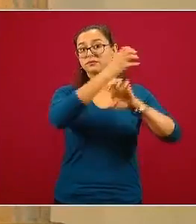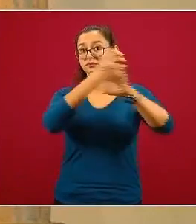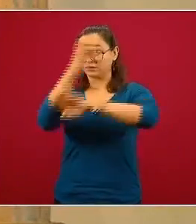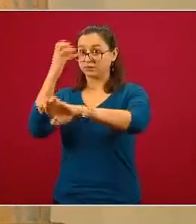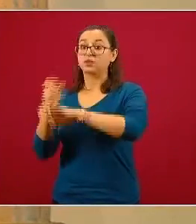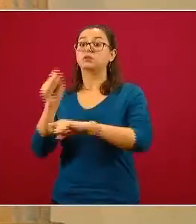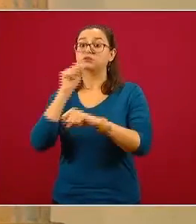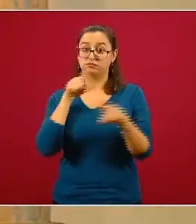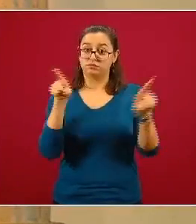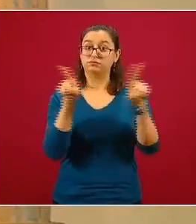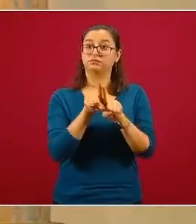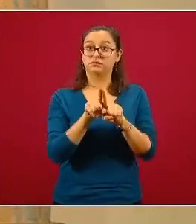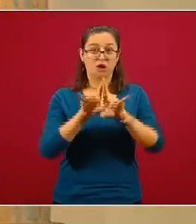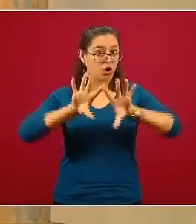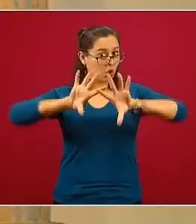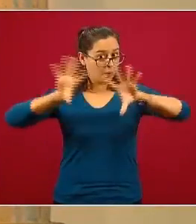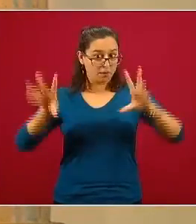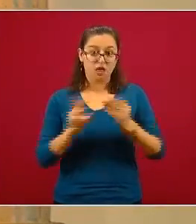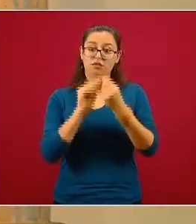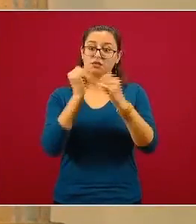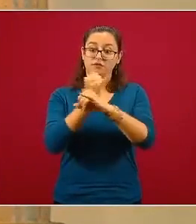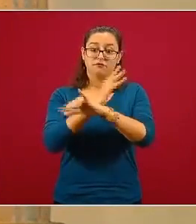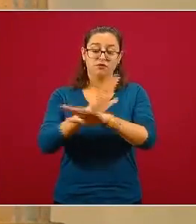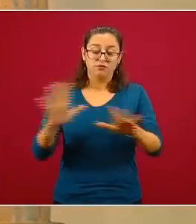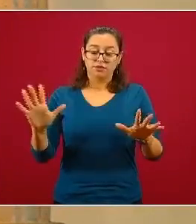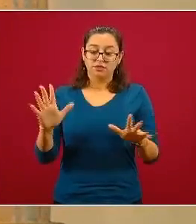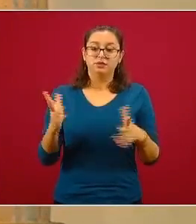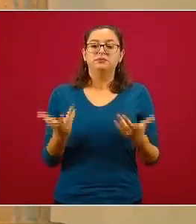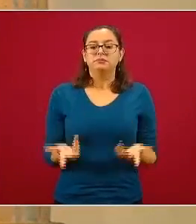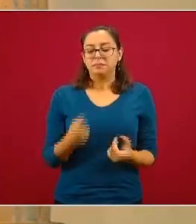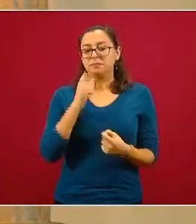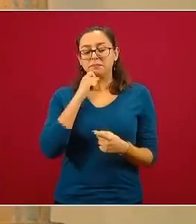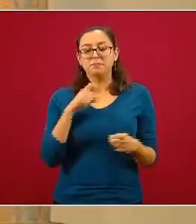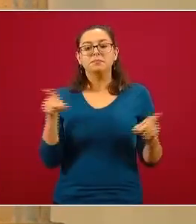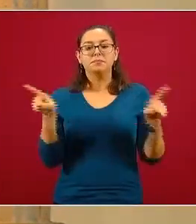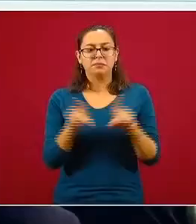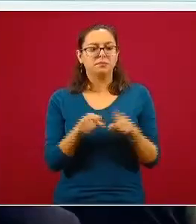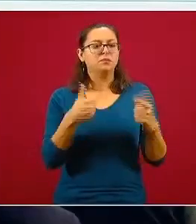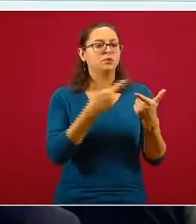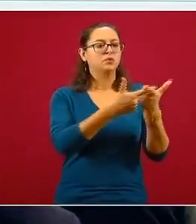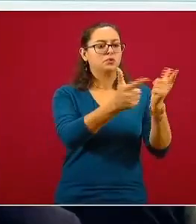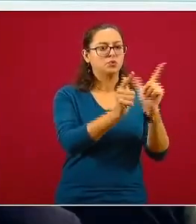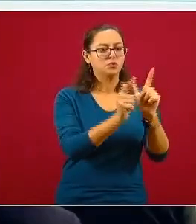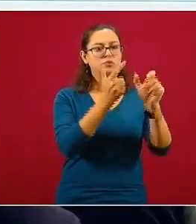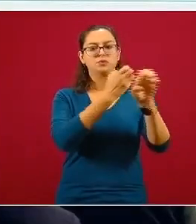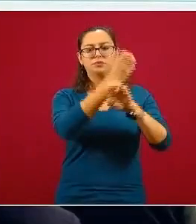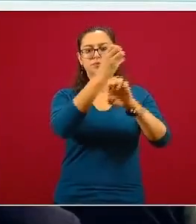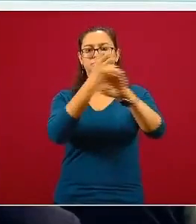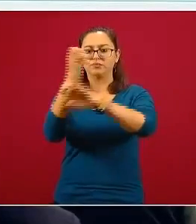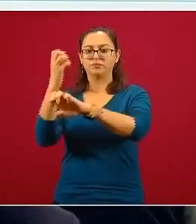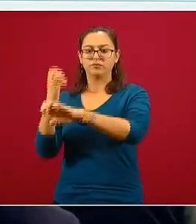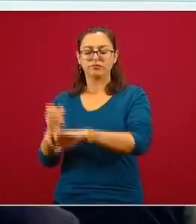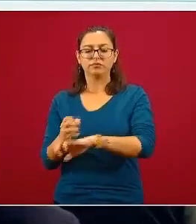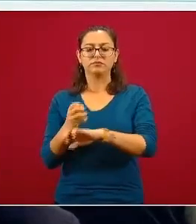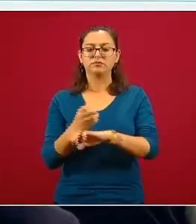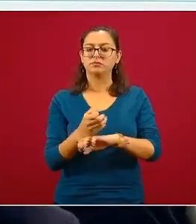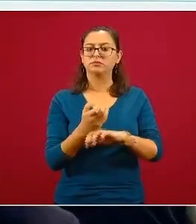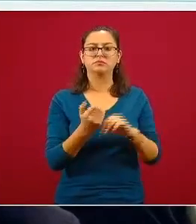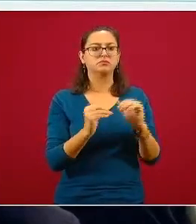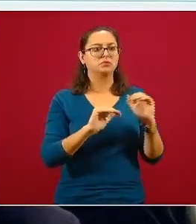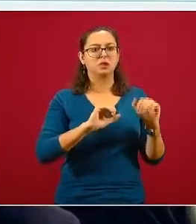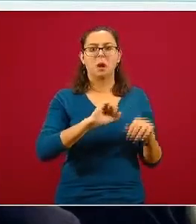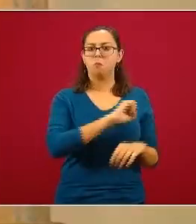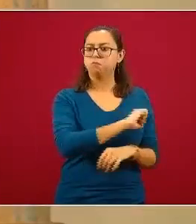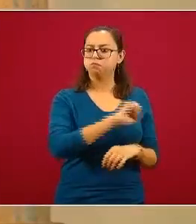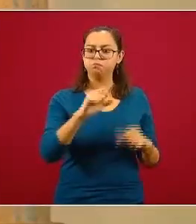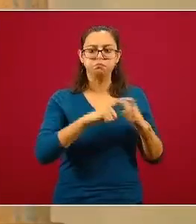entidades federativas. Como hemos estado presentando también en días previos, grupos de entidades federativas, muy pocas ya en ascenso